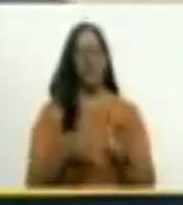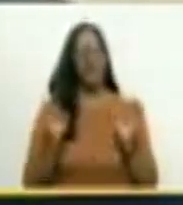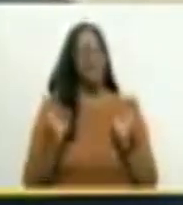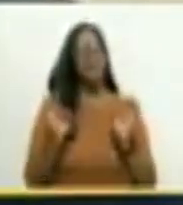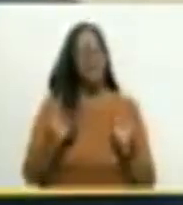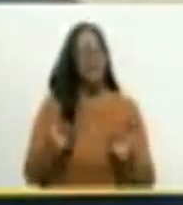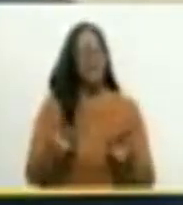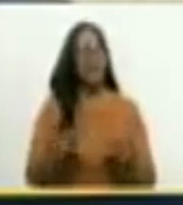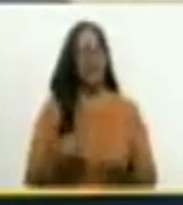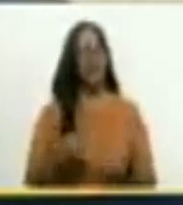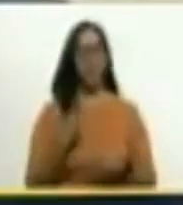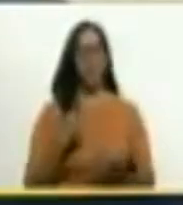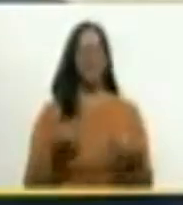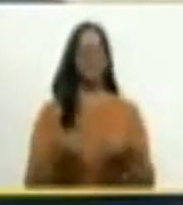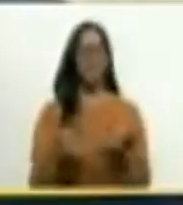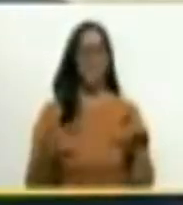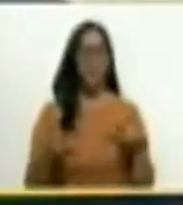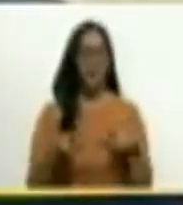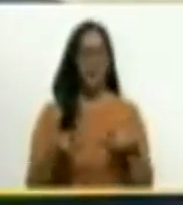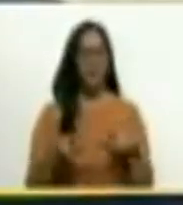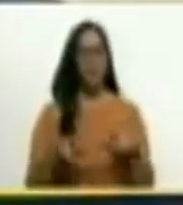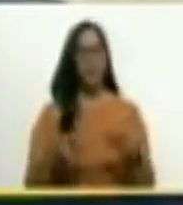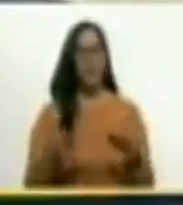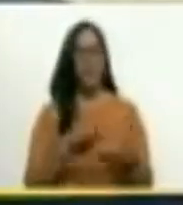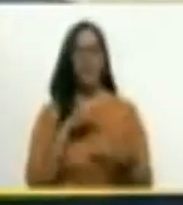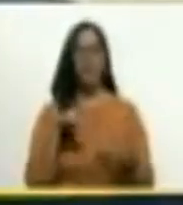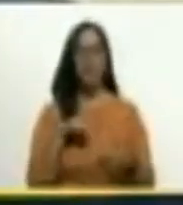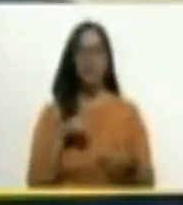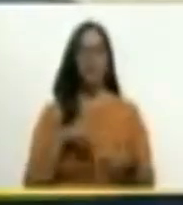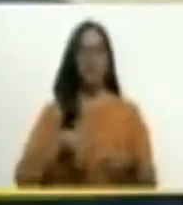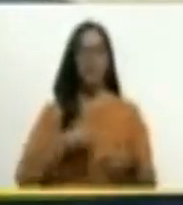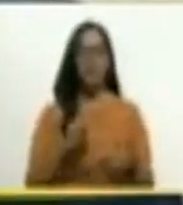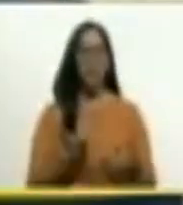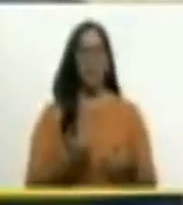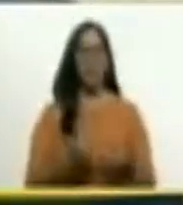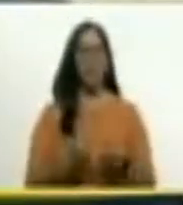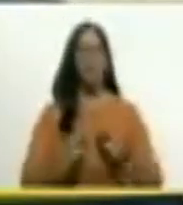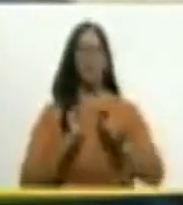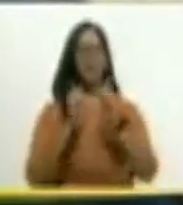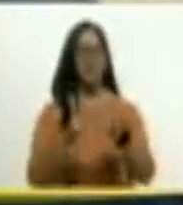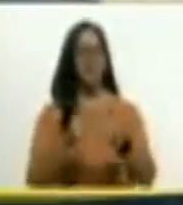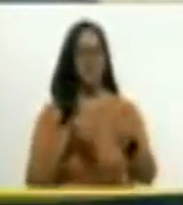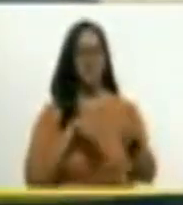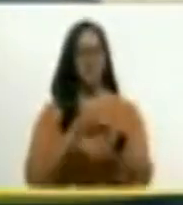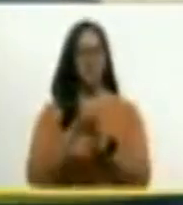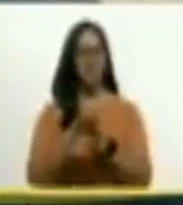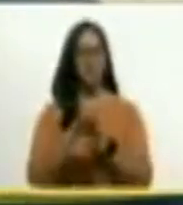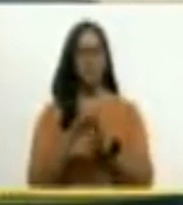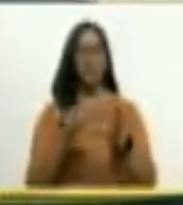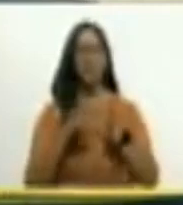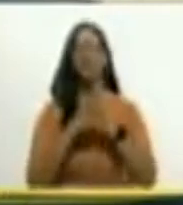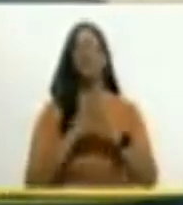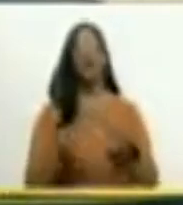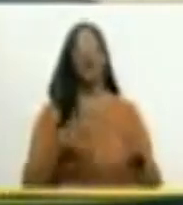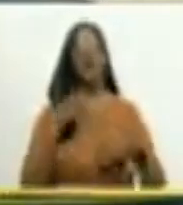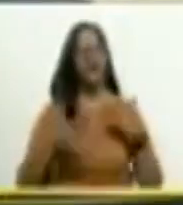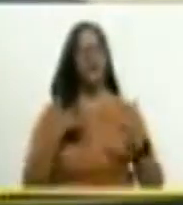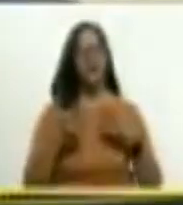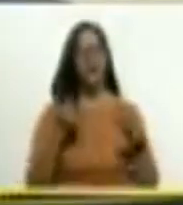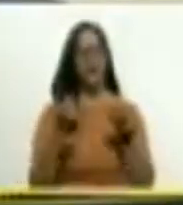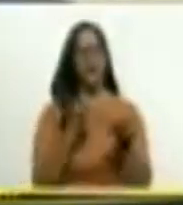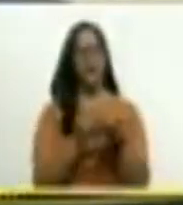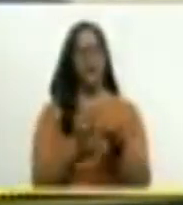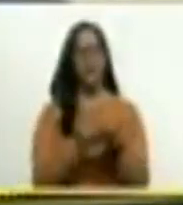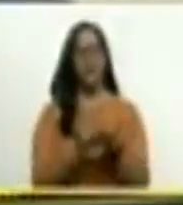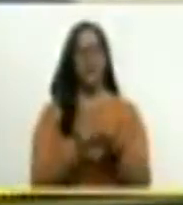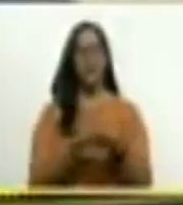un espacio ideal, idóneo, para que nosotros podamos comenzar a desarrollar todas las actividades económicas que generen